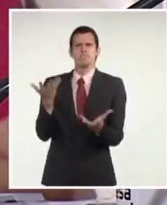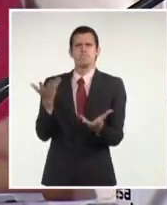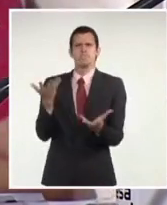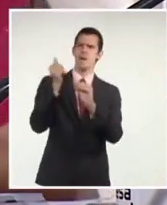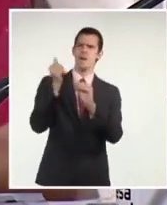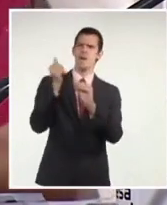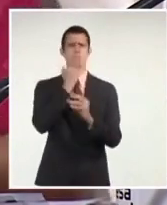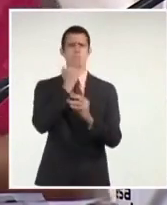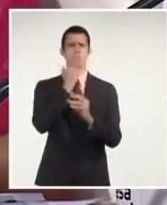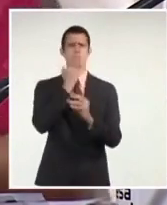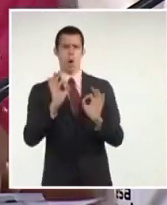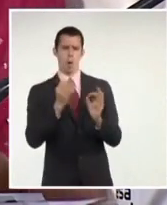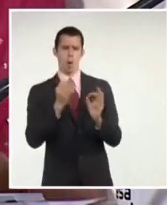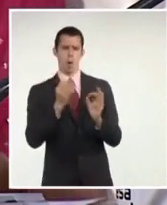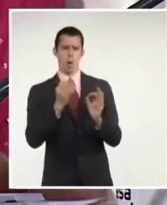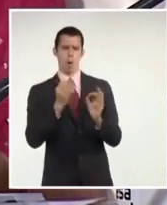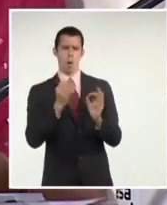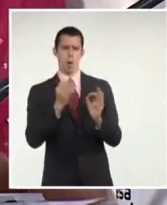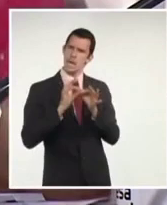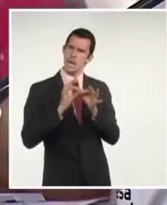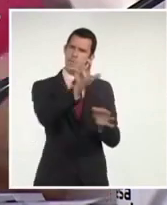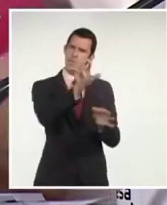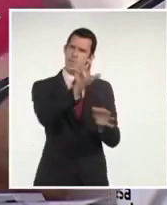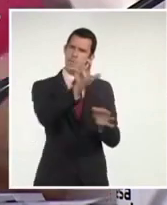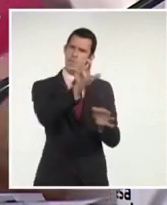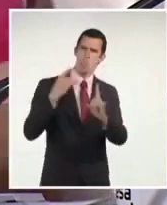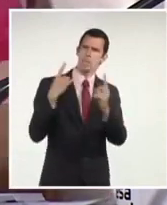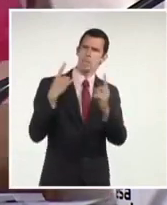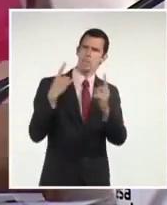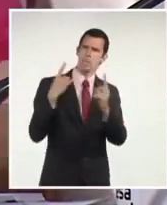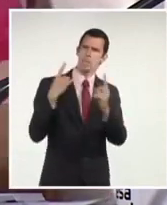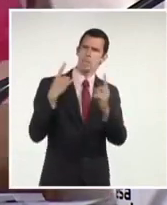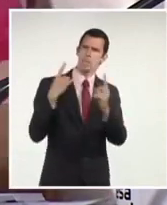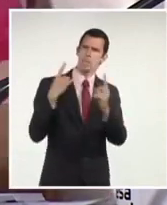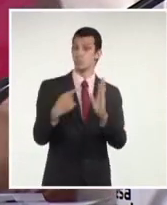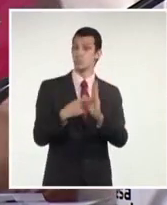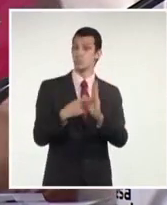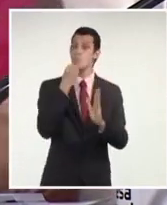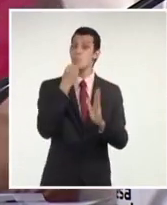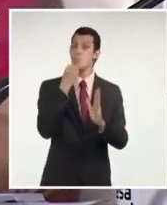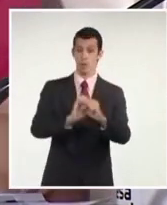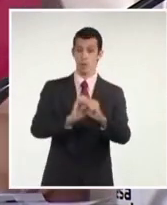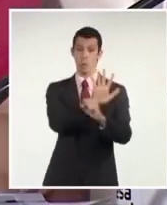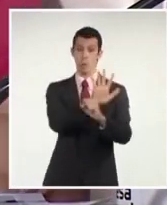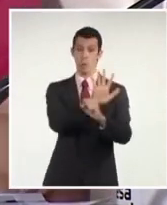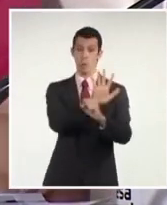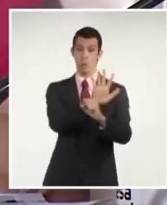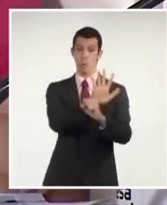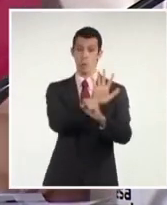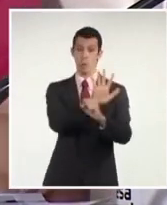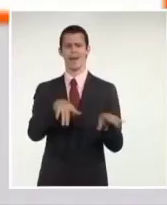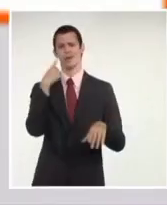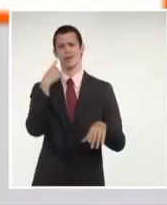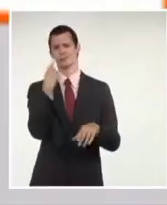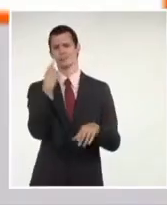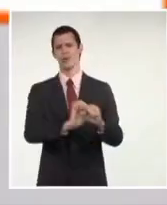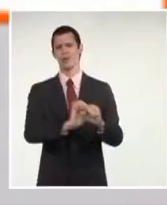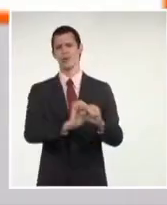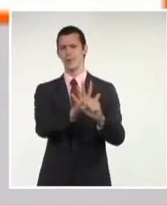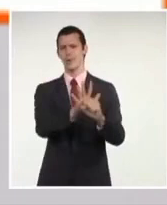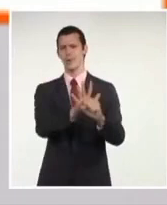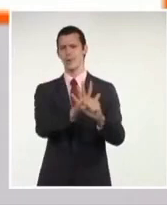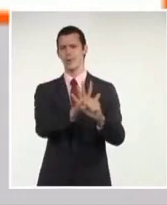casos graves, críticos y fallecidos, porque esa es otra implicación de las variantes. Hay un estudio de 7 países europeos donde ha